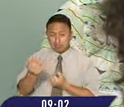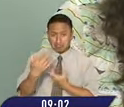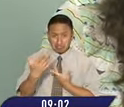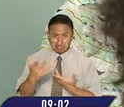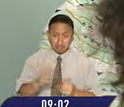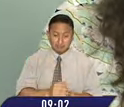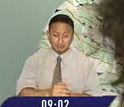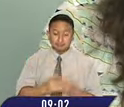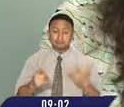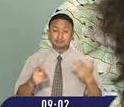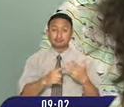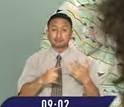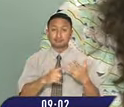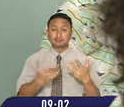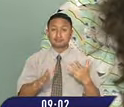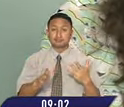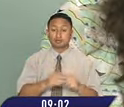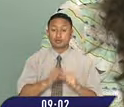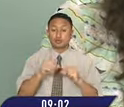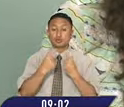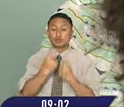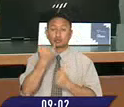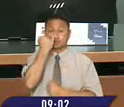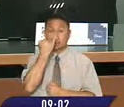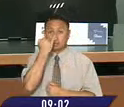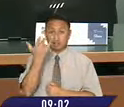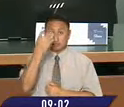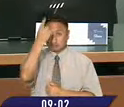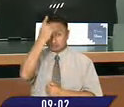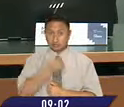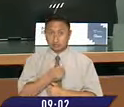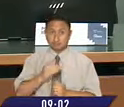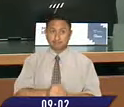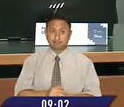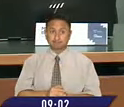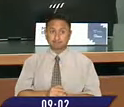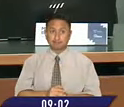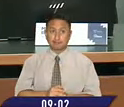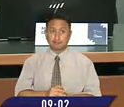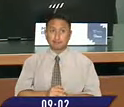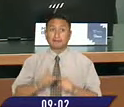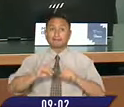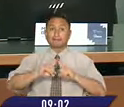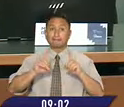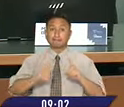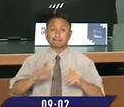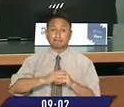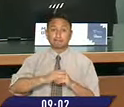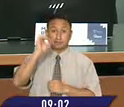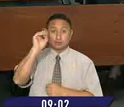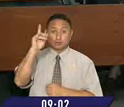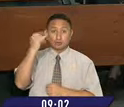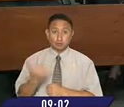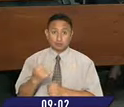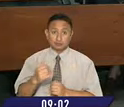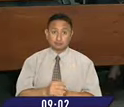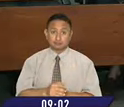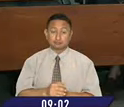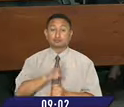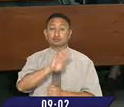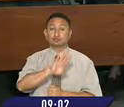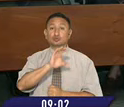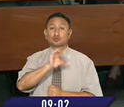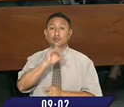por último la autodeterminación de los pueblos indígenas. Cosecha de diferentes puntos de vista que a la fecha ha permitido 40